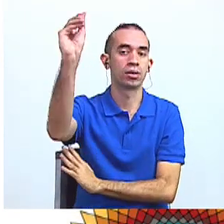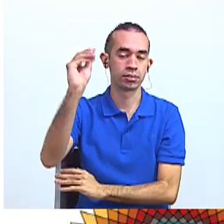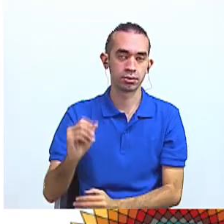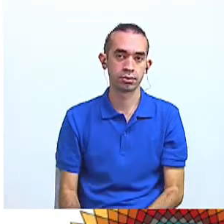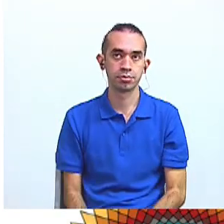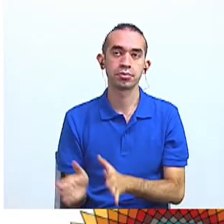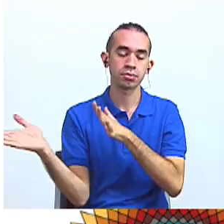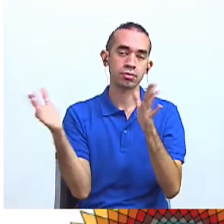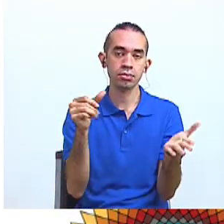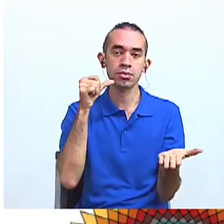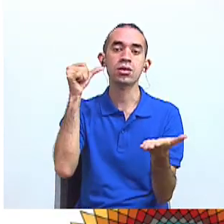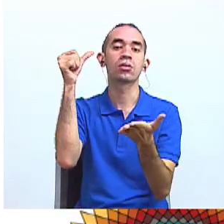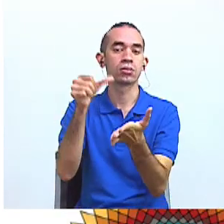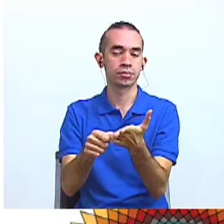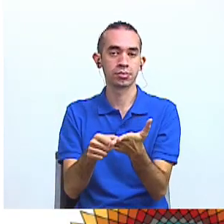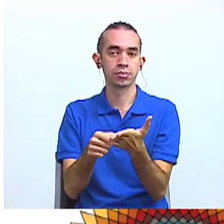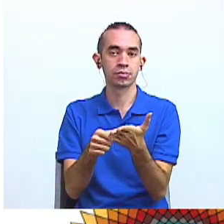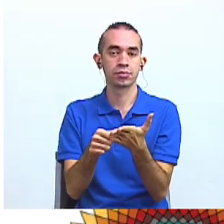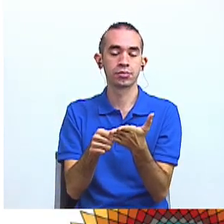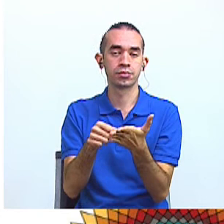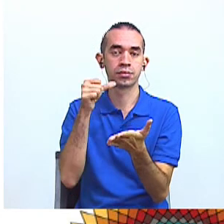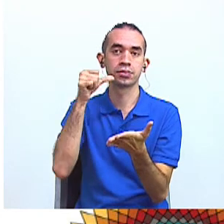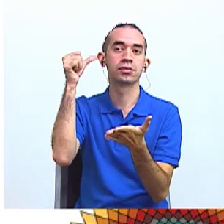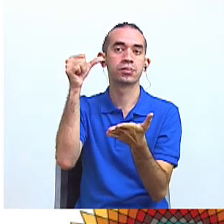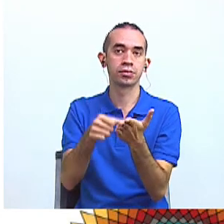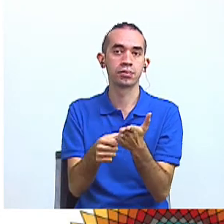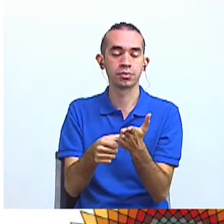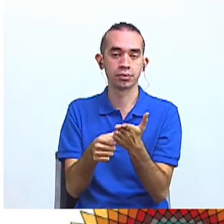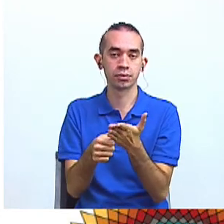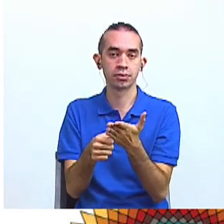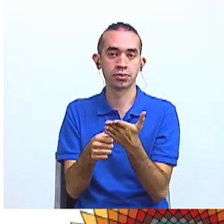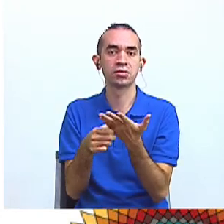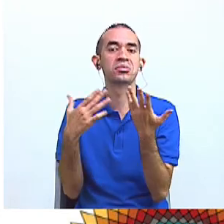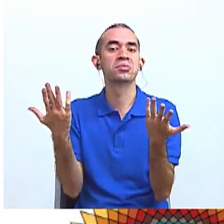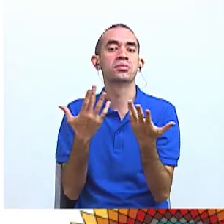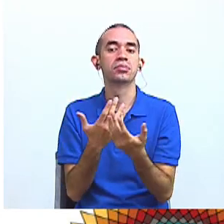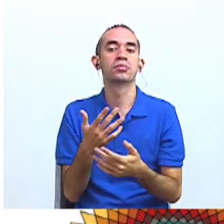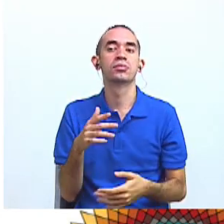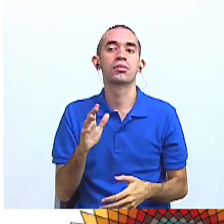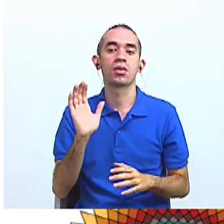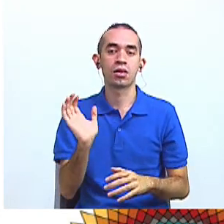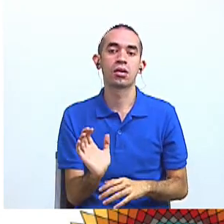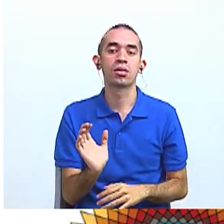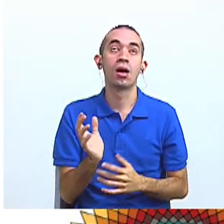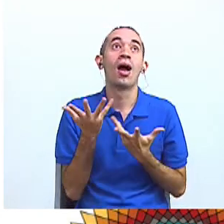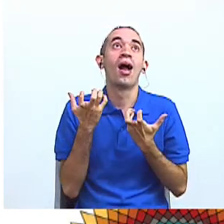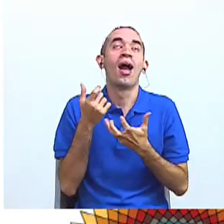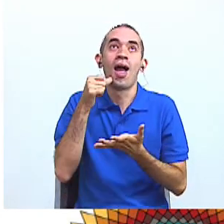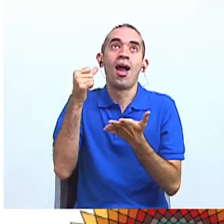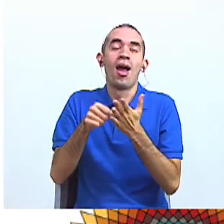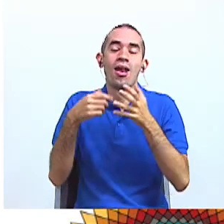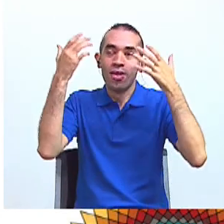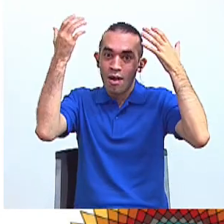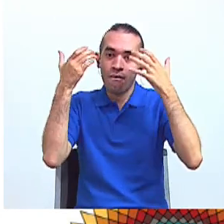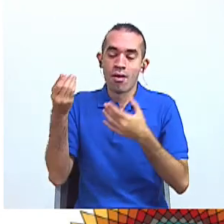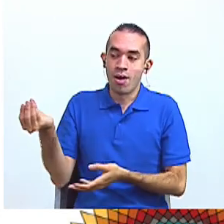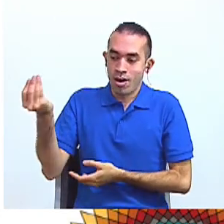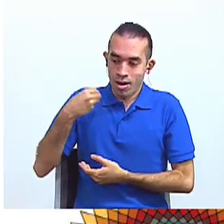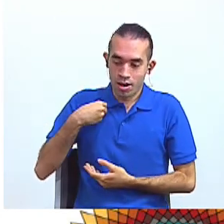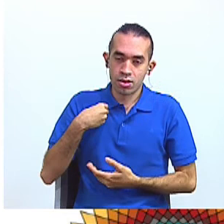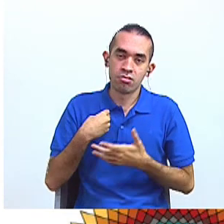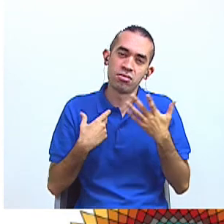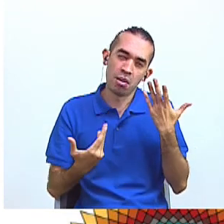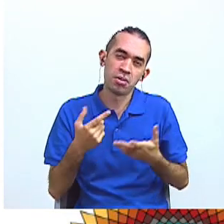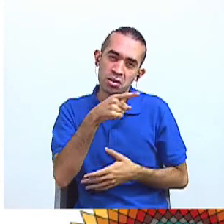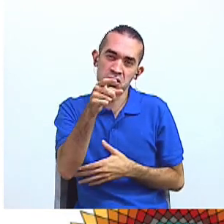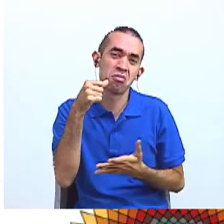Tenemos el correo, finalmente. El correo que el niño le inspira a esperar la carta del rey. Sé que tal vez el correo